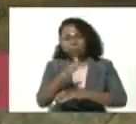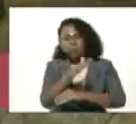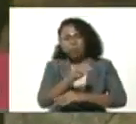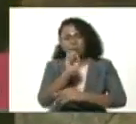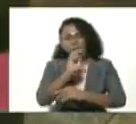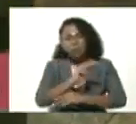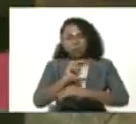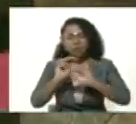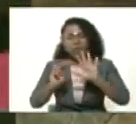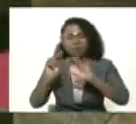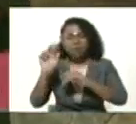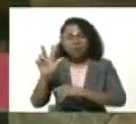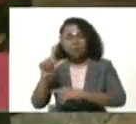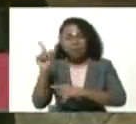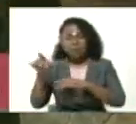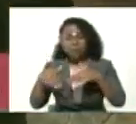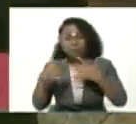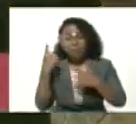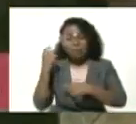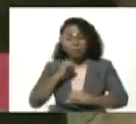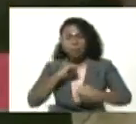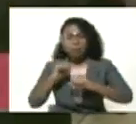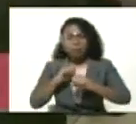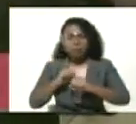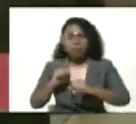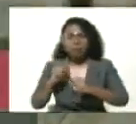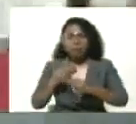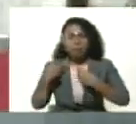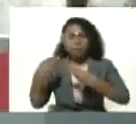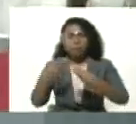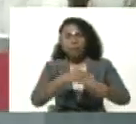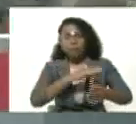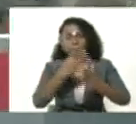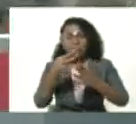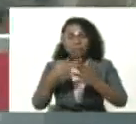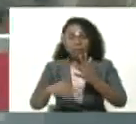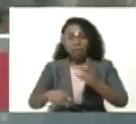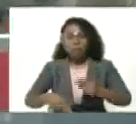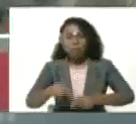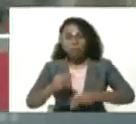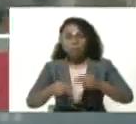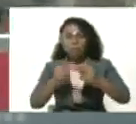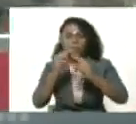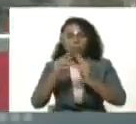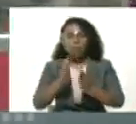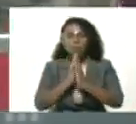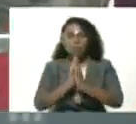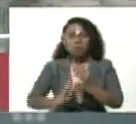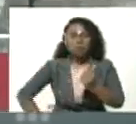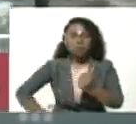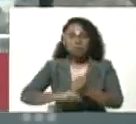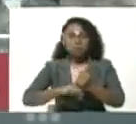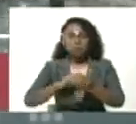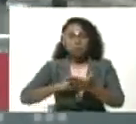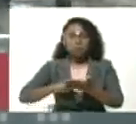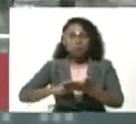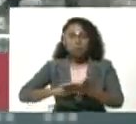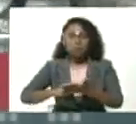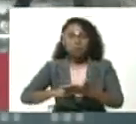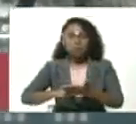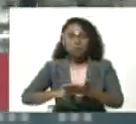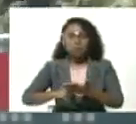273, para las cuales la acción va a ser entrega de materiales de construcción para favorecer la recuperación